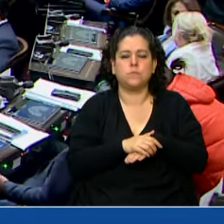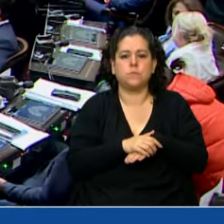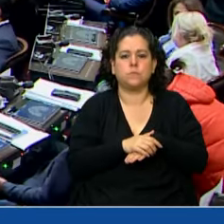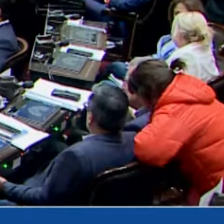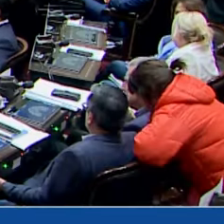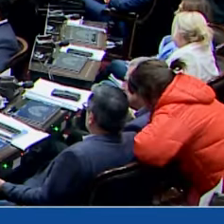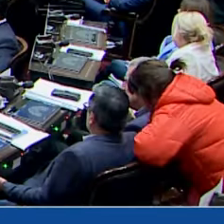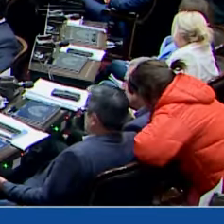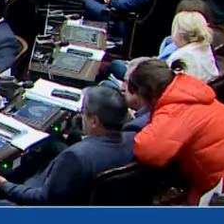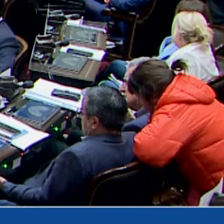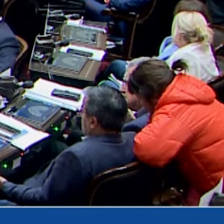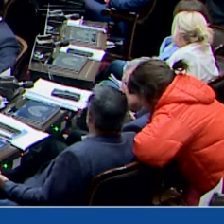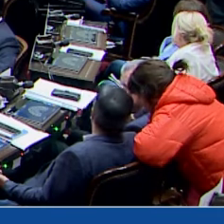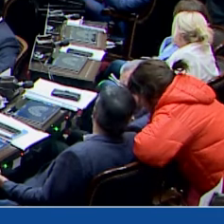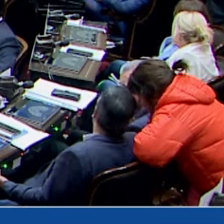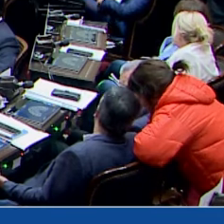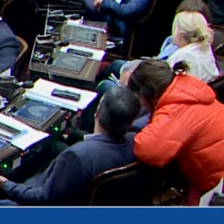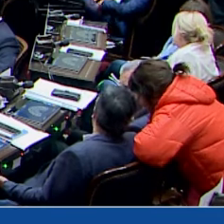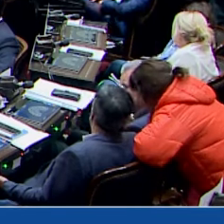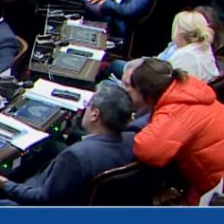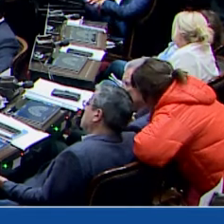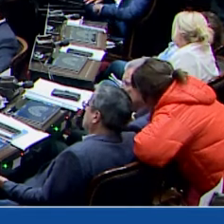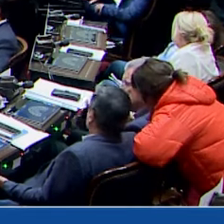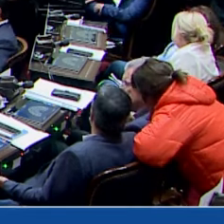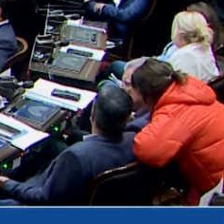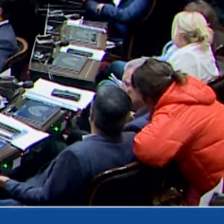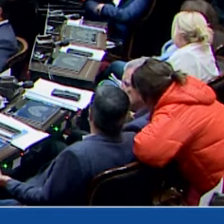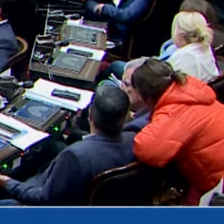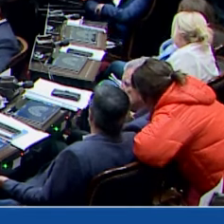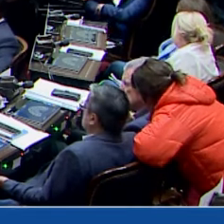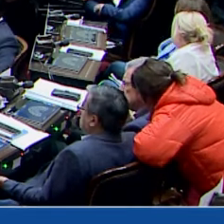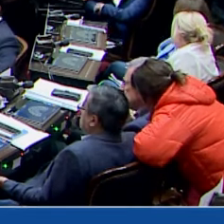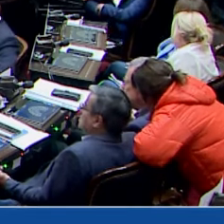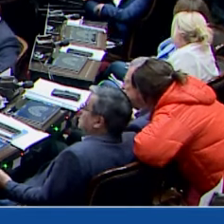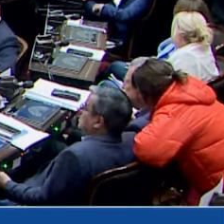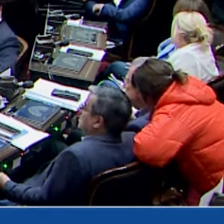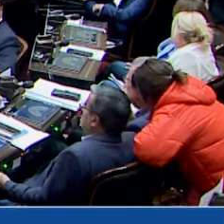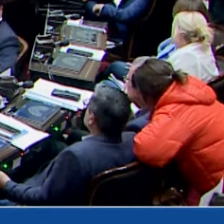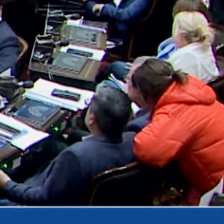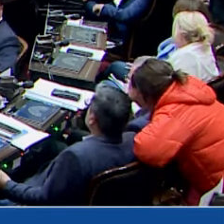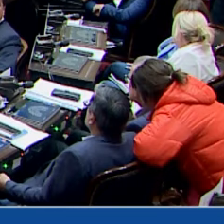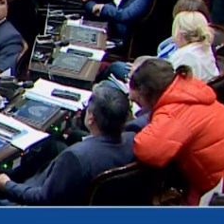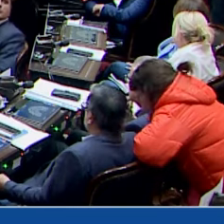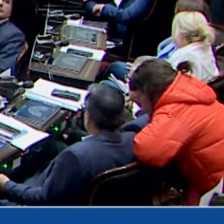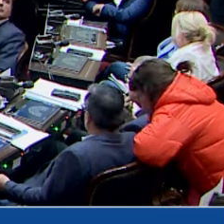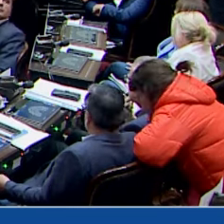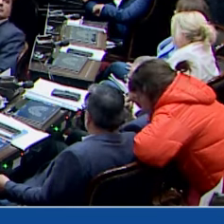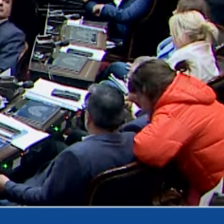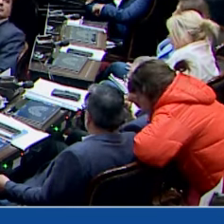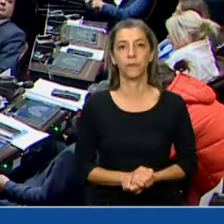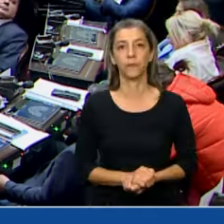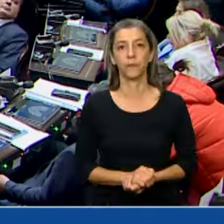modificaciones Ahí está bueno son varias as que les pido paciencia en el artículo